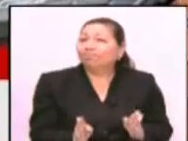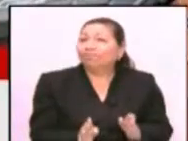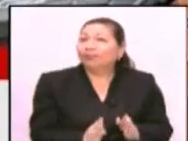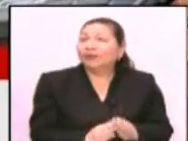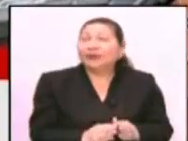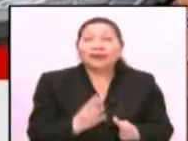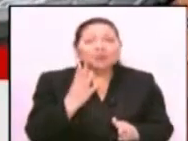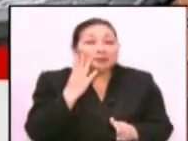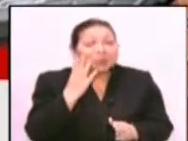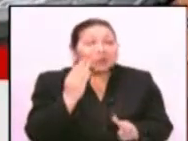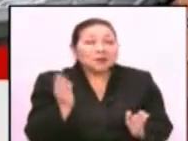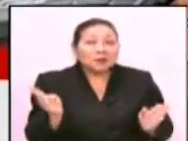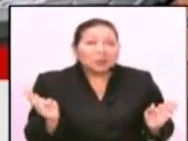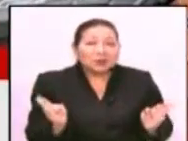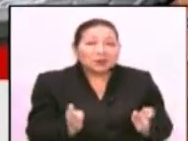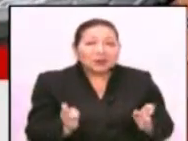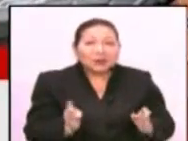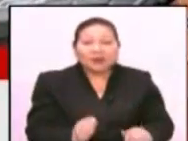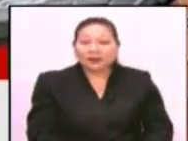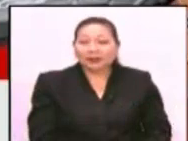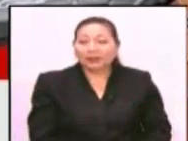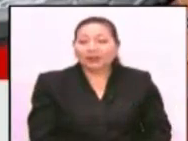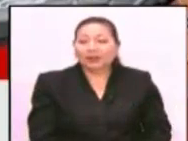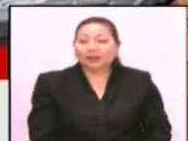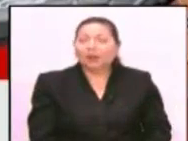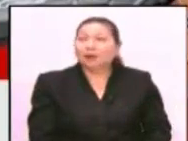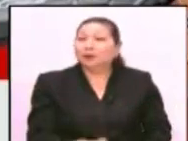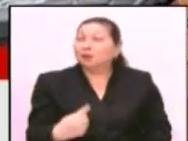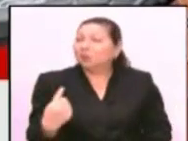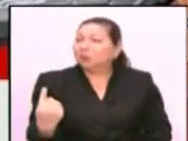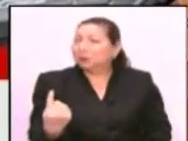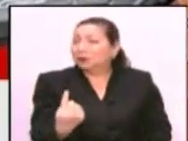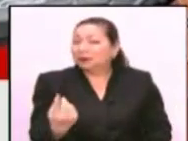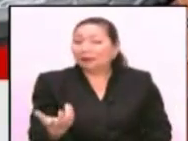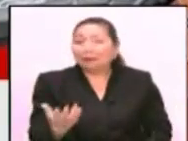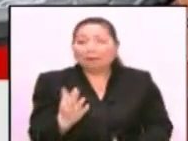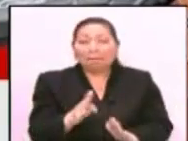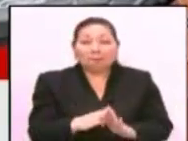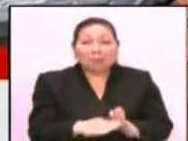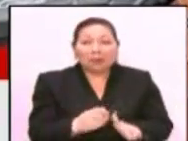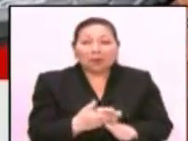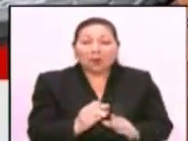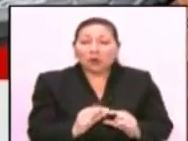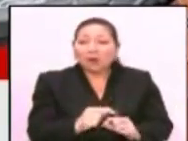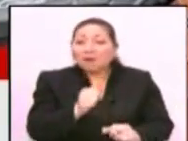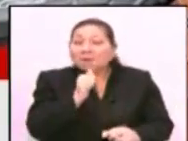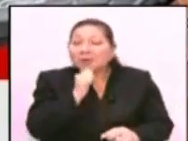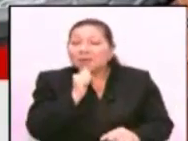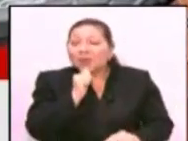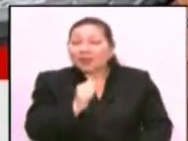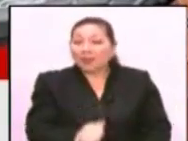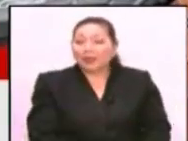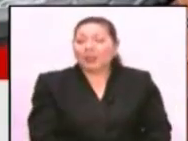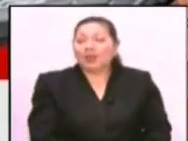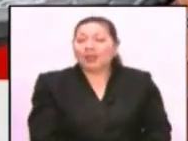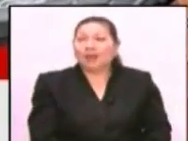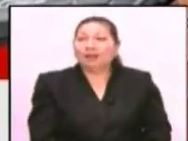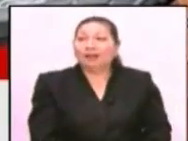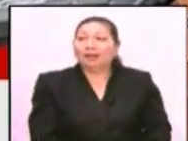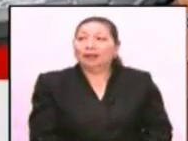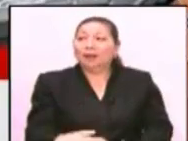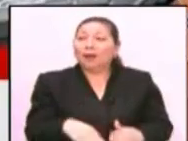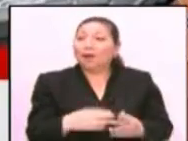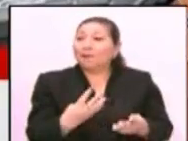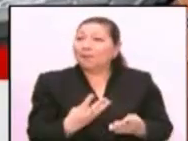de experiencias pequeñas, aisladas, mínima participación del sector privado, el